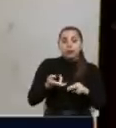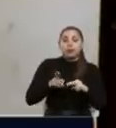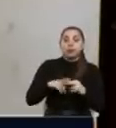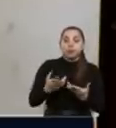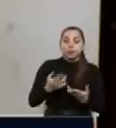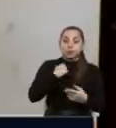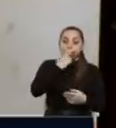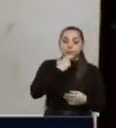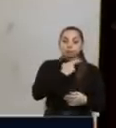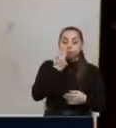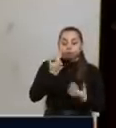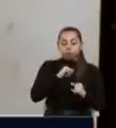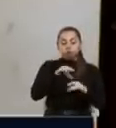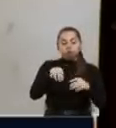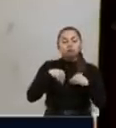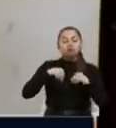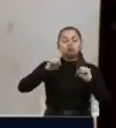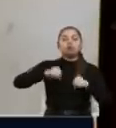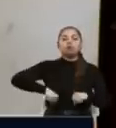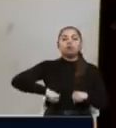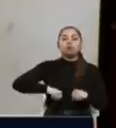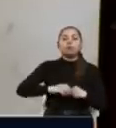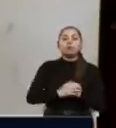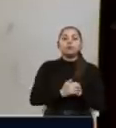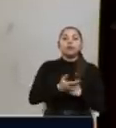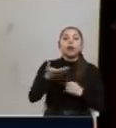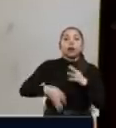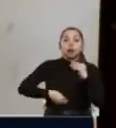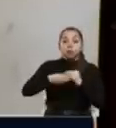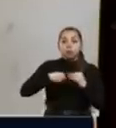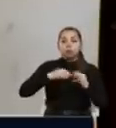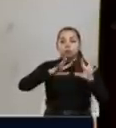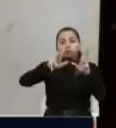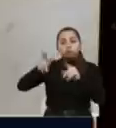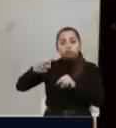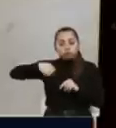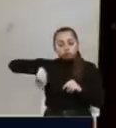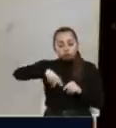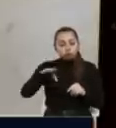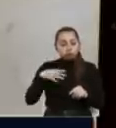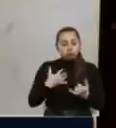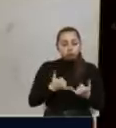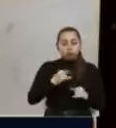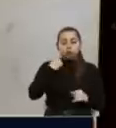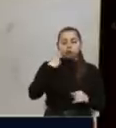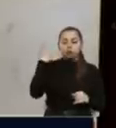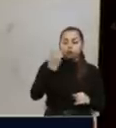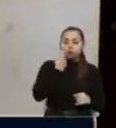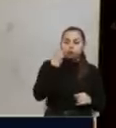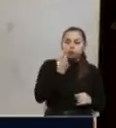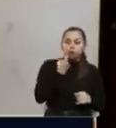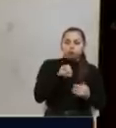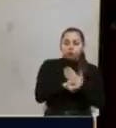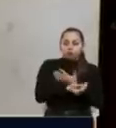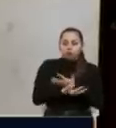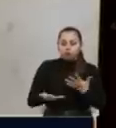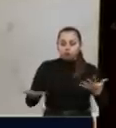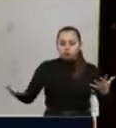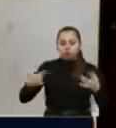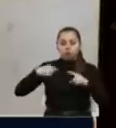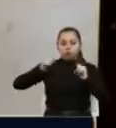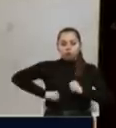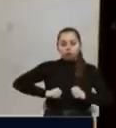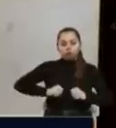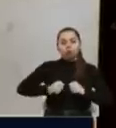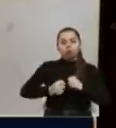el compromiso de ellos. Y les hemos dicho además que vamos a buscar todos los recursos para que tengan las mayores